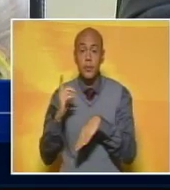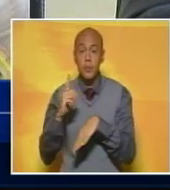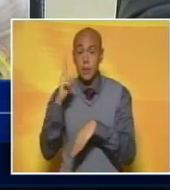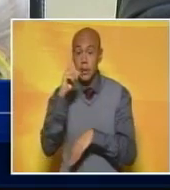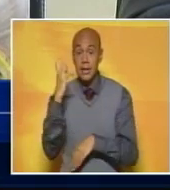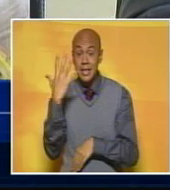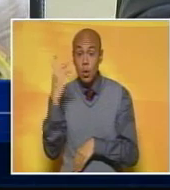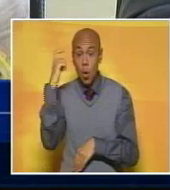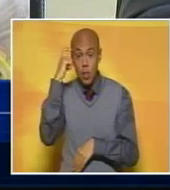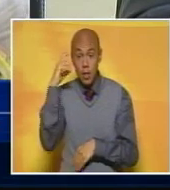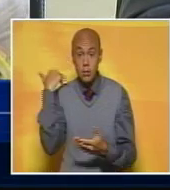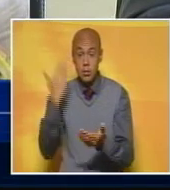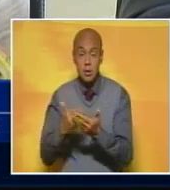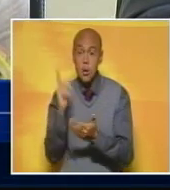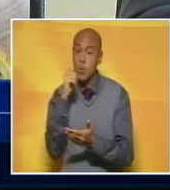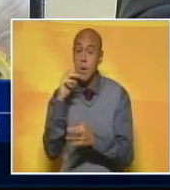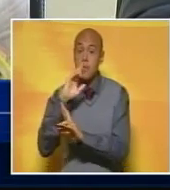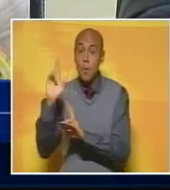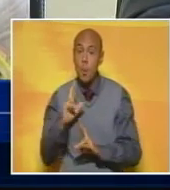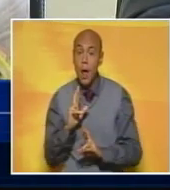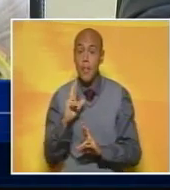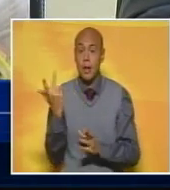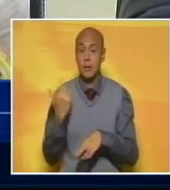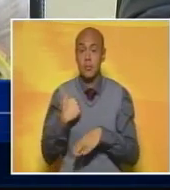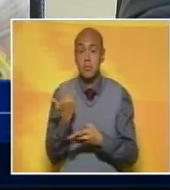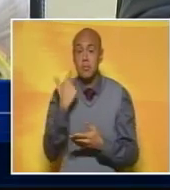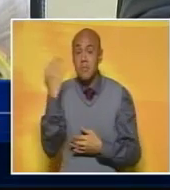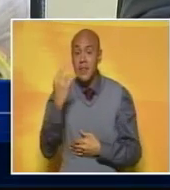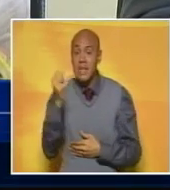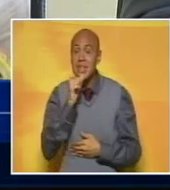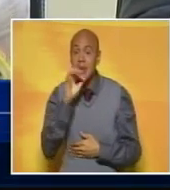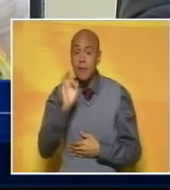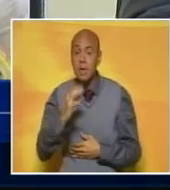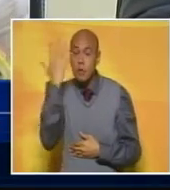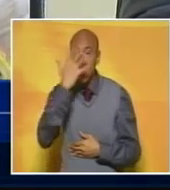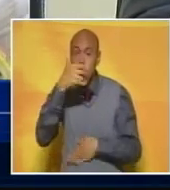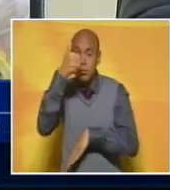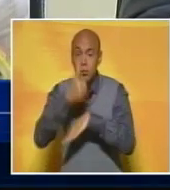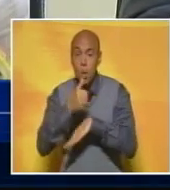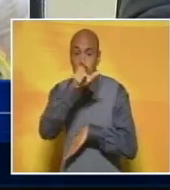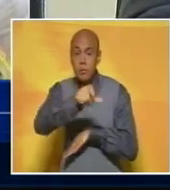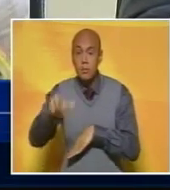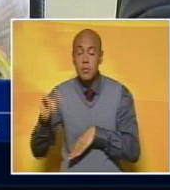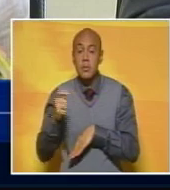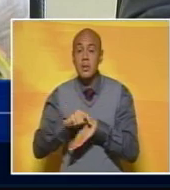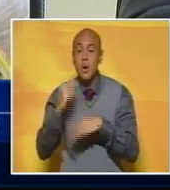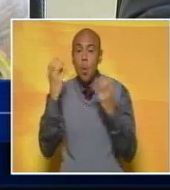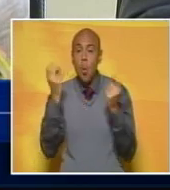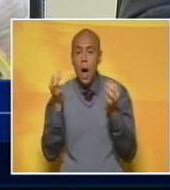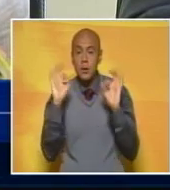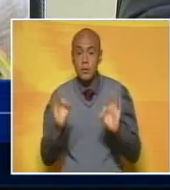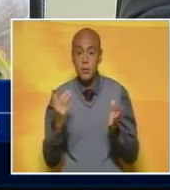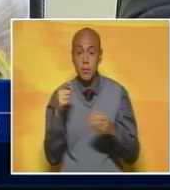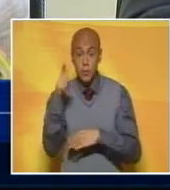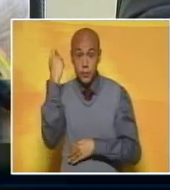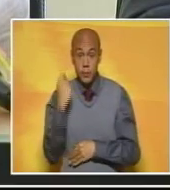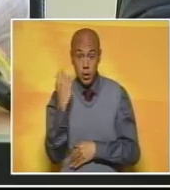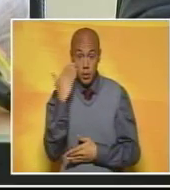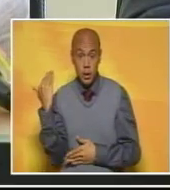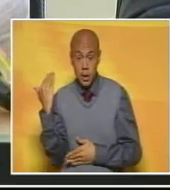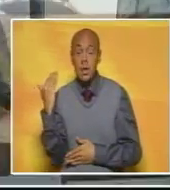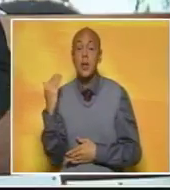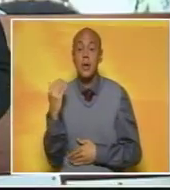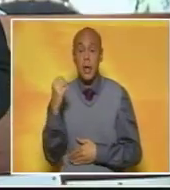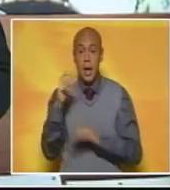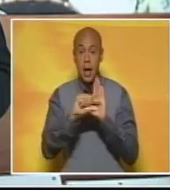5 días y no se han pronunciado. No sabemos en realidad quiénes son y cuántos son. La diputada recordó que el